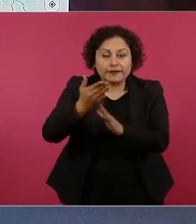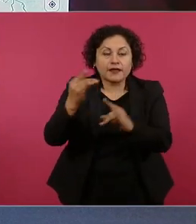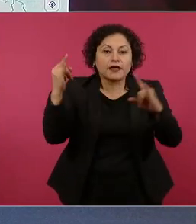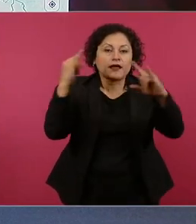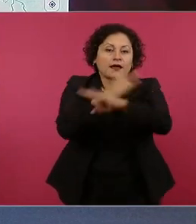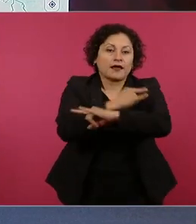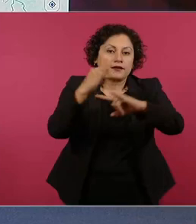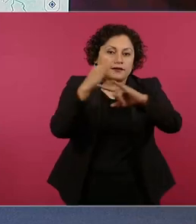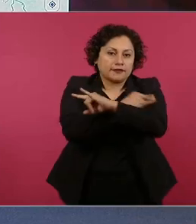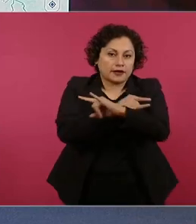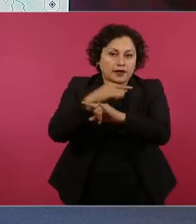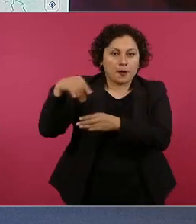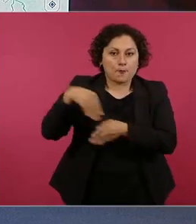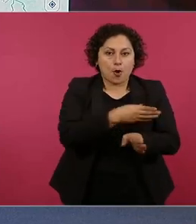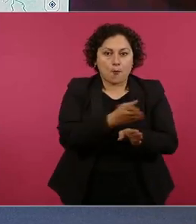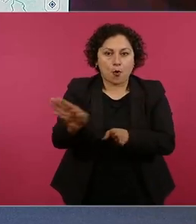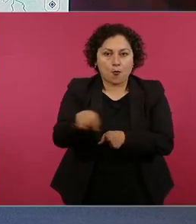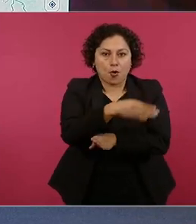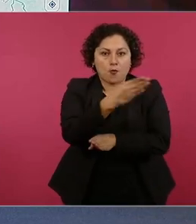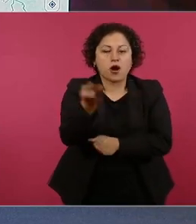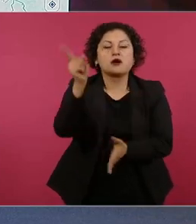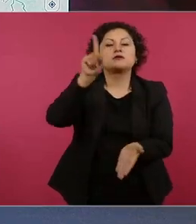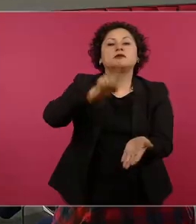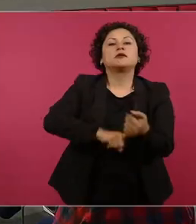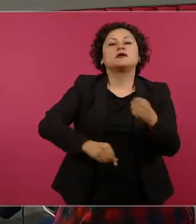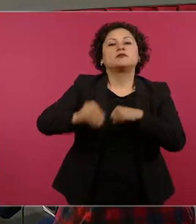carretera con dos puentes